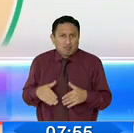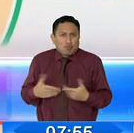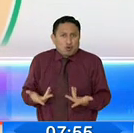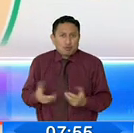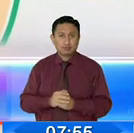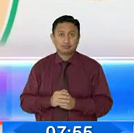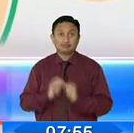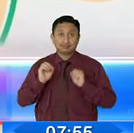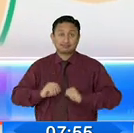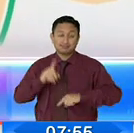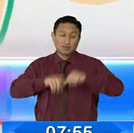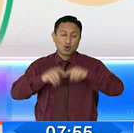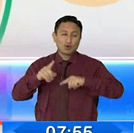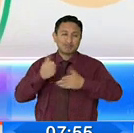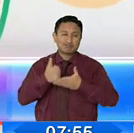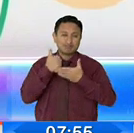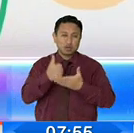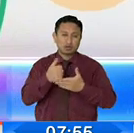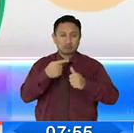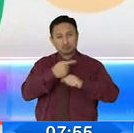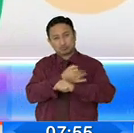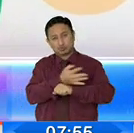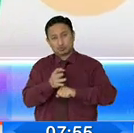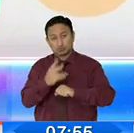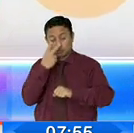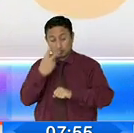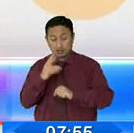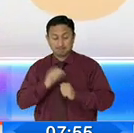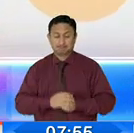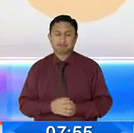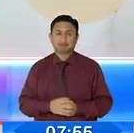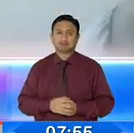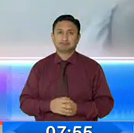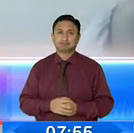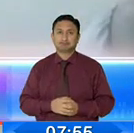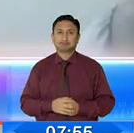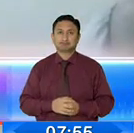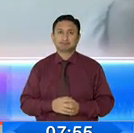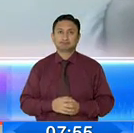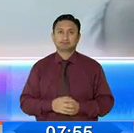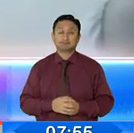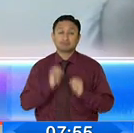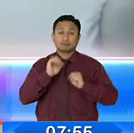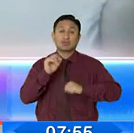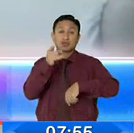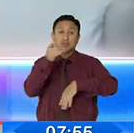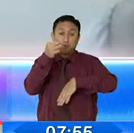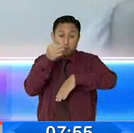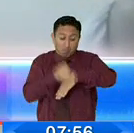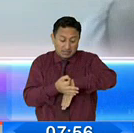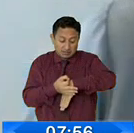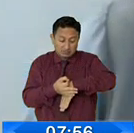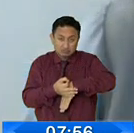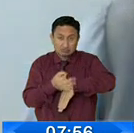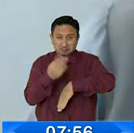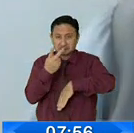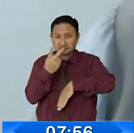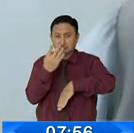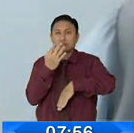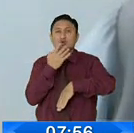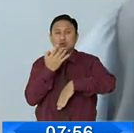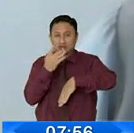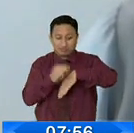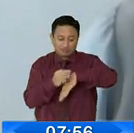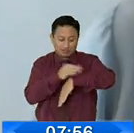Existen ciertas características físicas a tomar en cuenta. Puede ser una mancha de dos colores,